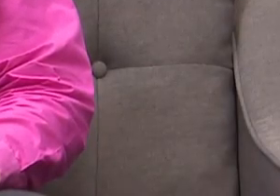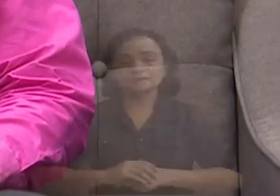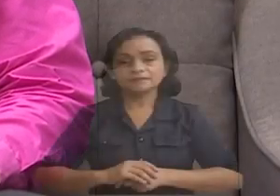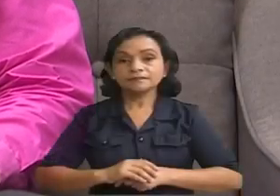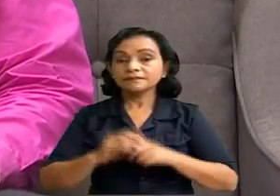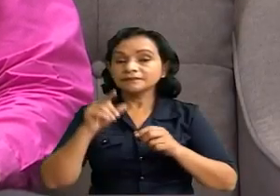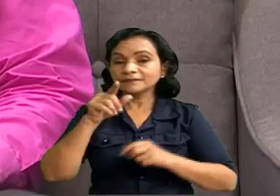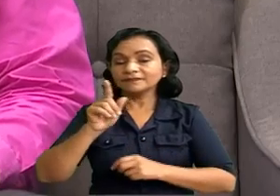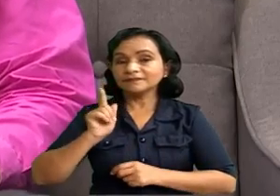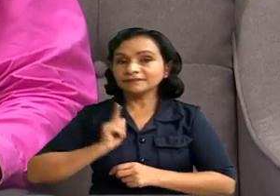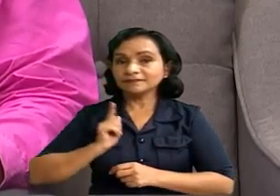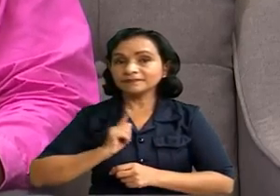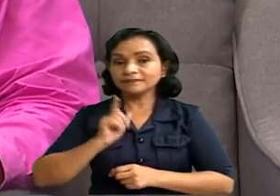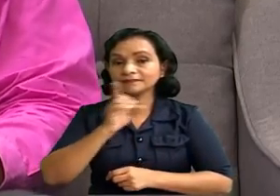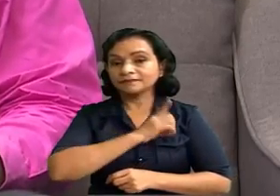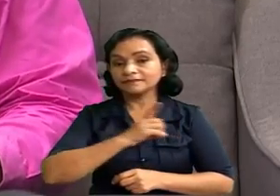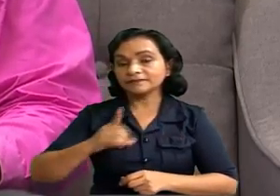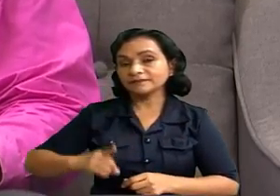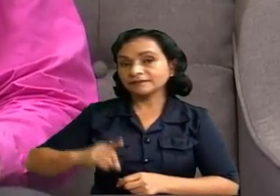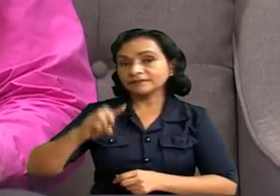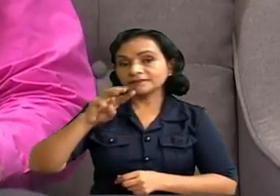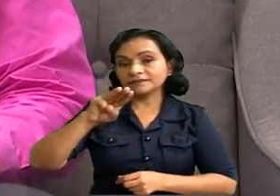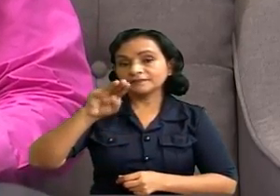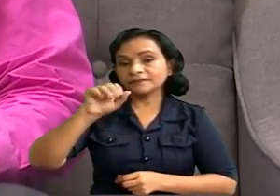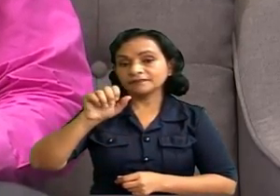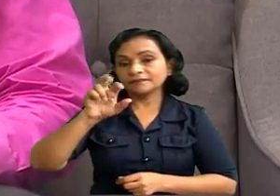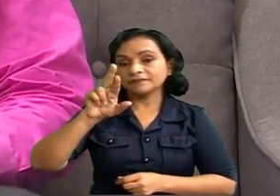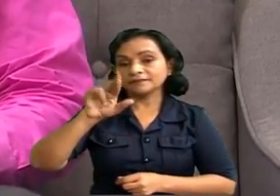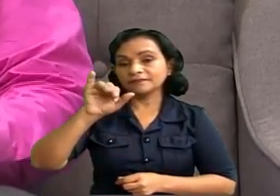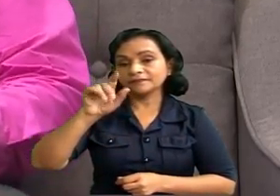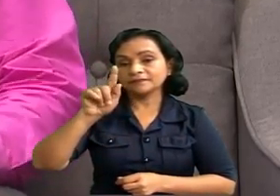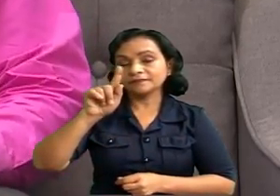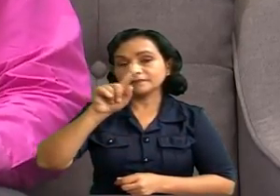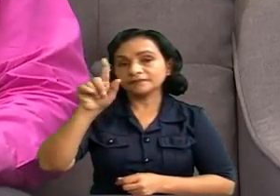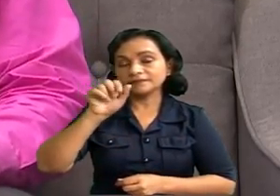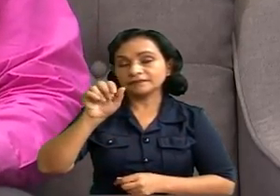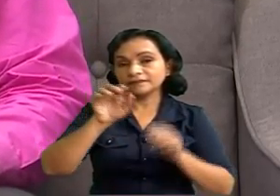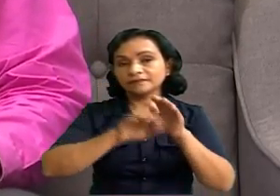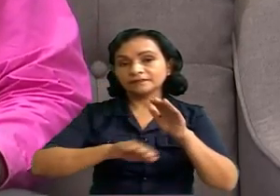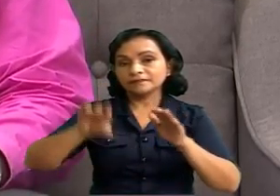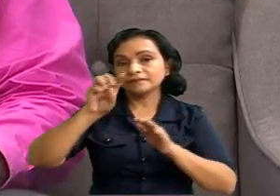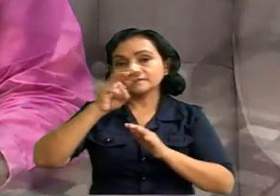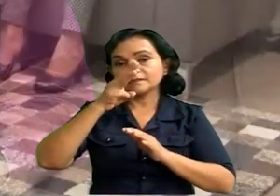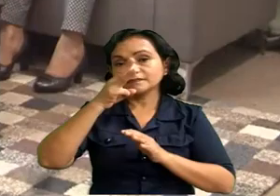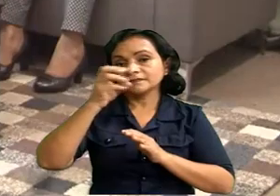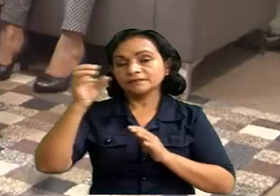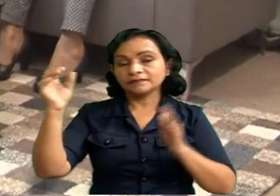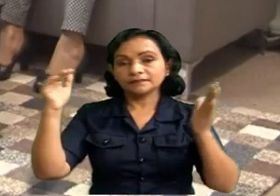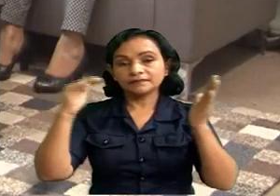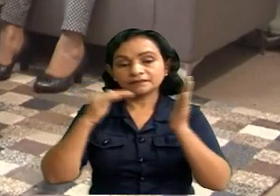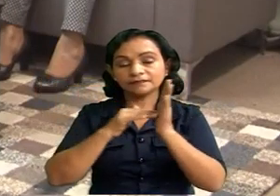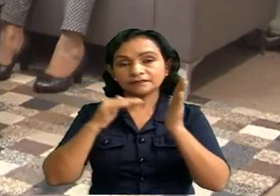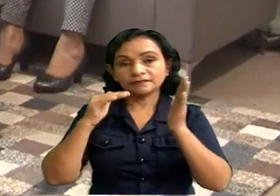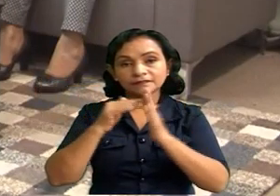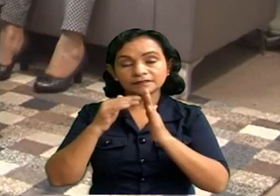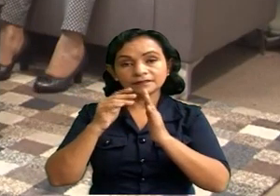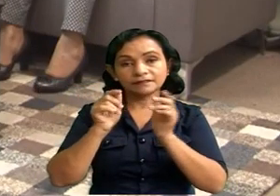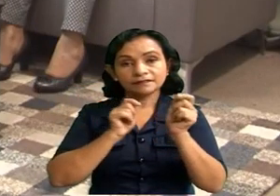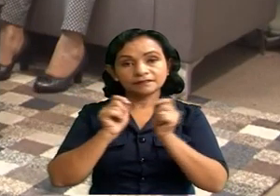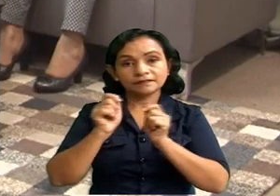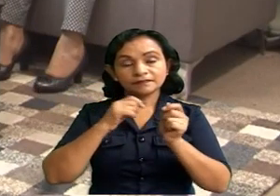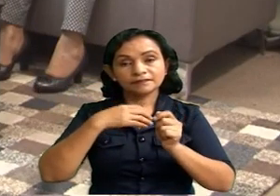Y ahí está precisamente, diputada Maritza, más de 300 mil millones de dólares repatriados prácticamente a partir de los propios